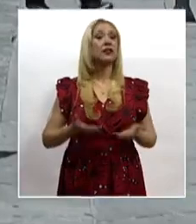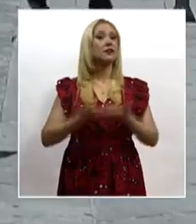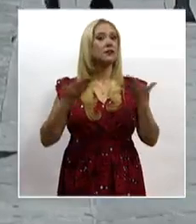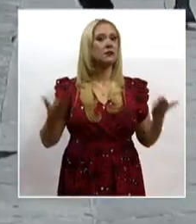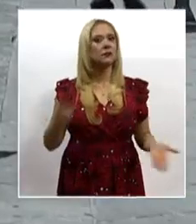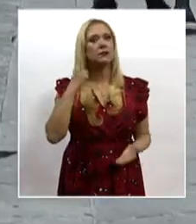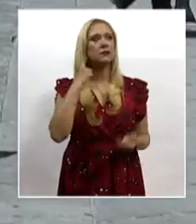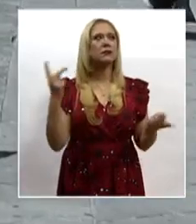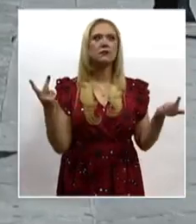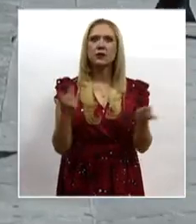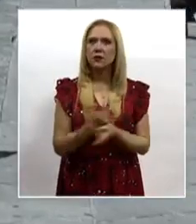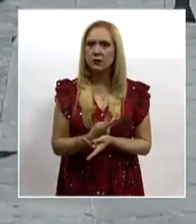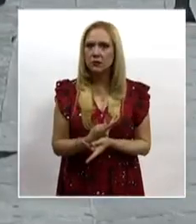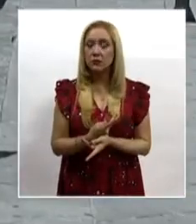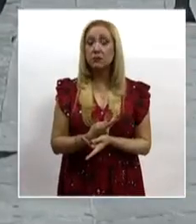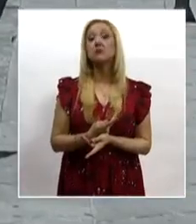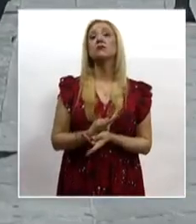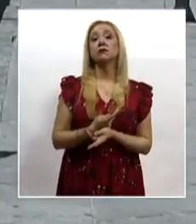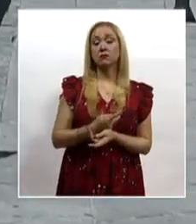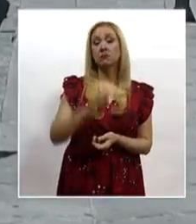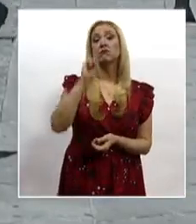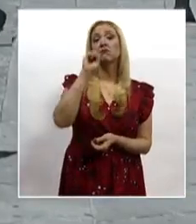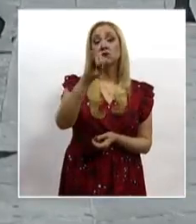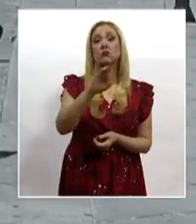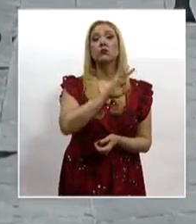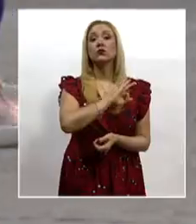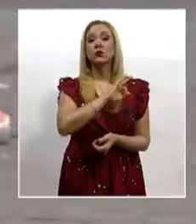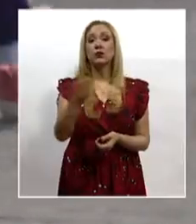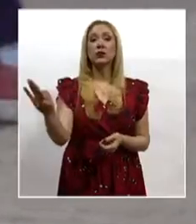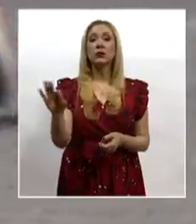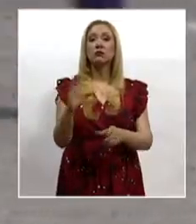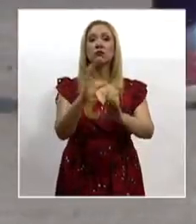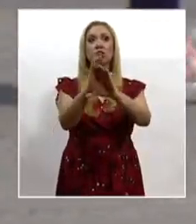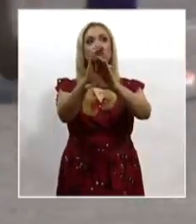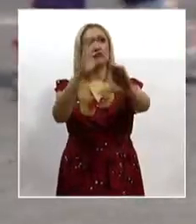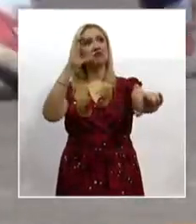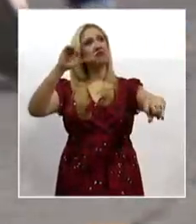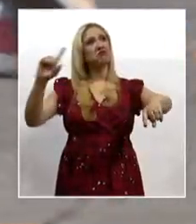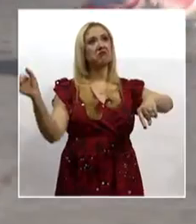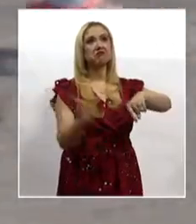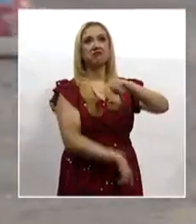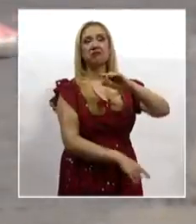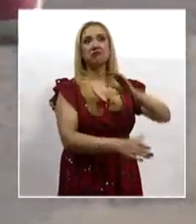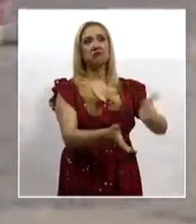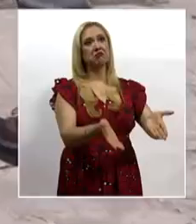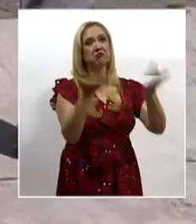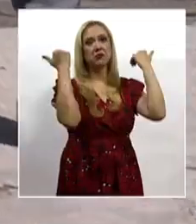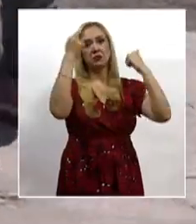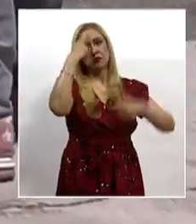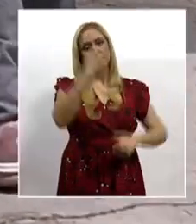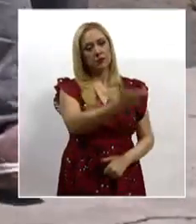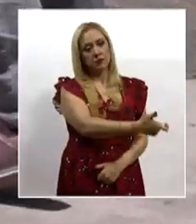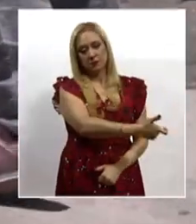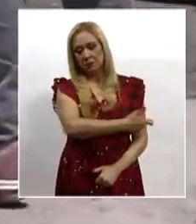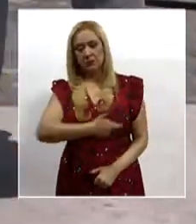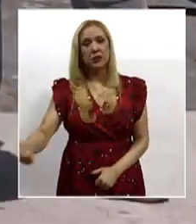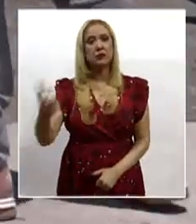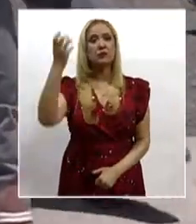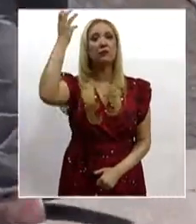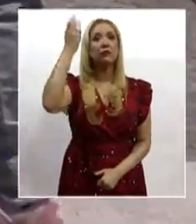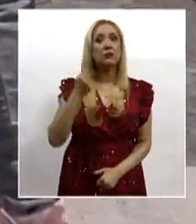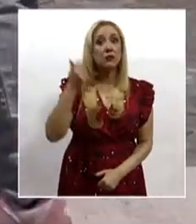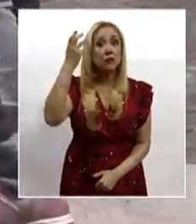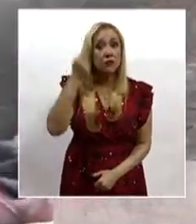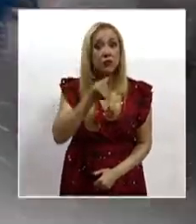Al regresar, procede embargar una concesión de transporte público para garantizar el pago de la pensión alimentaria.